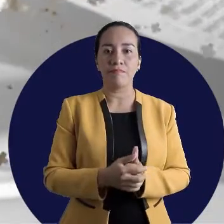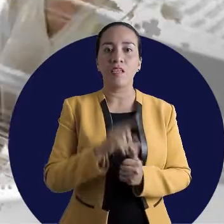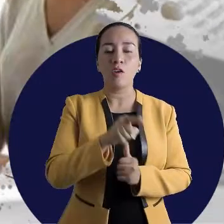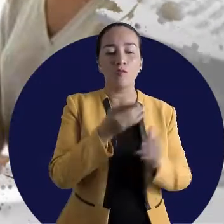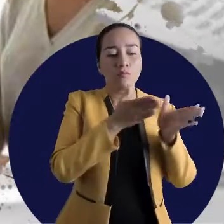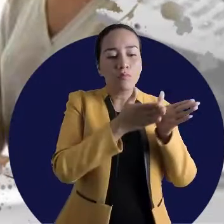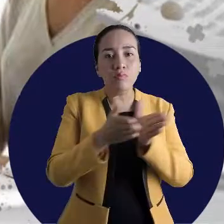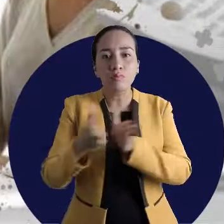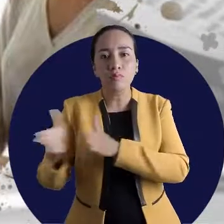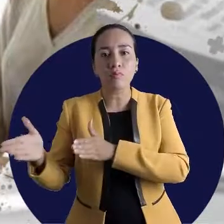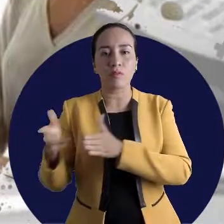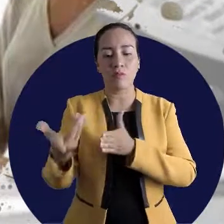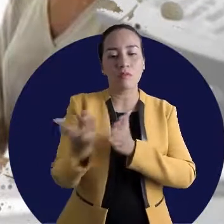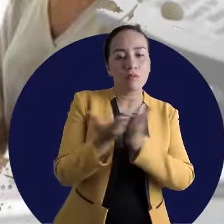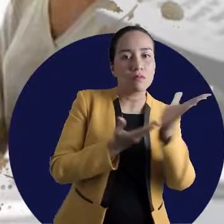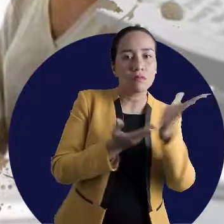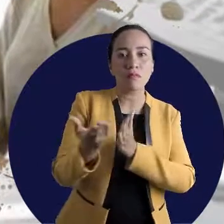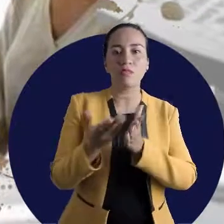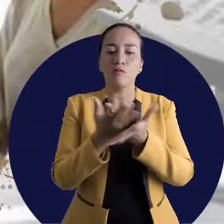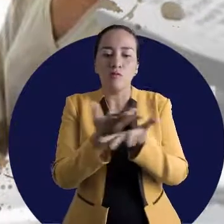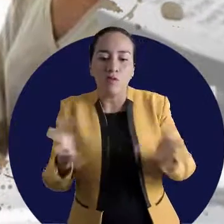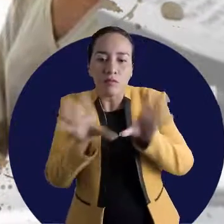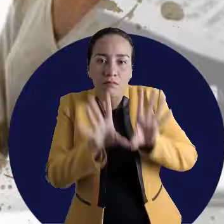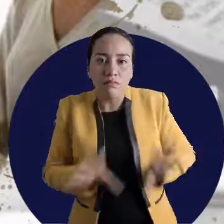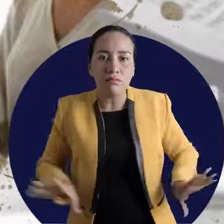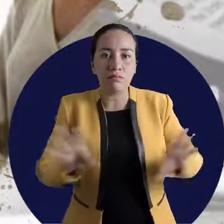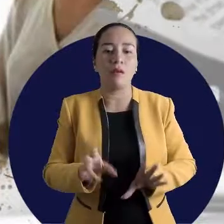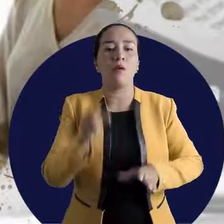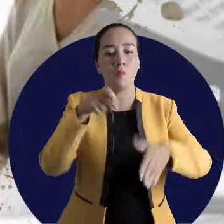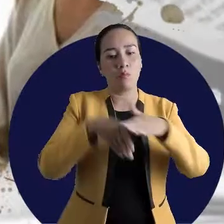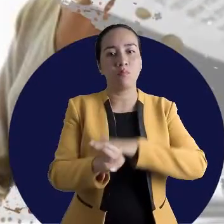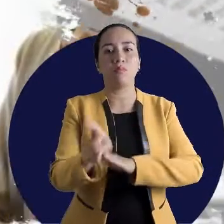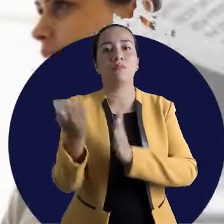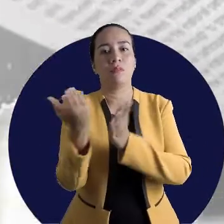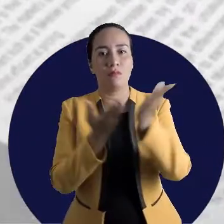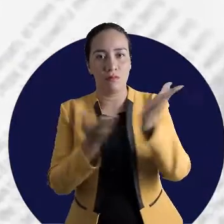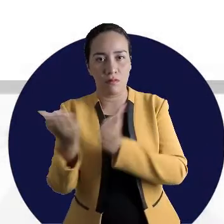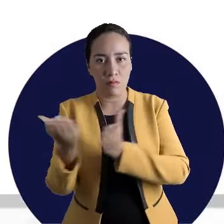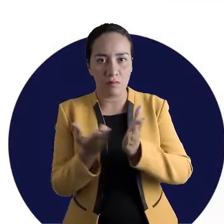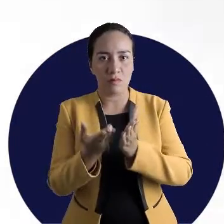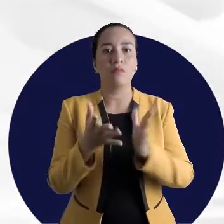Los procedimientos, servicios y trámites para ser atendido.